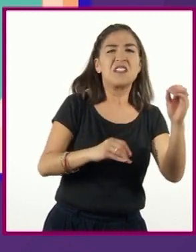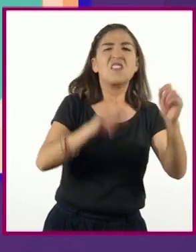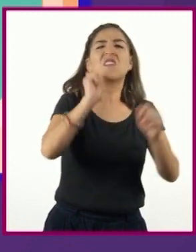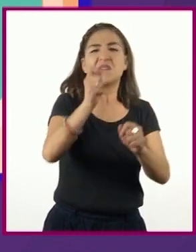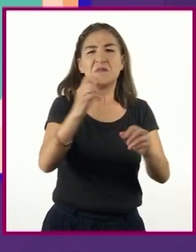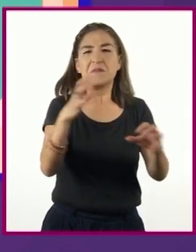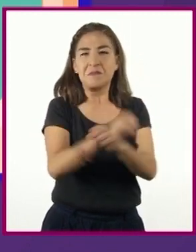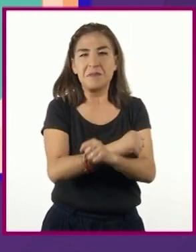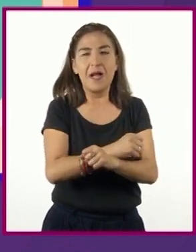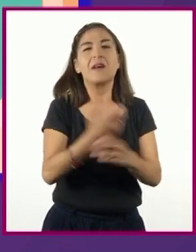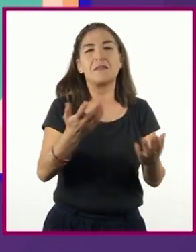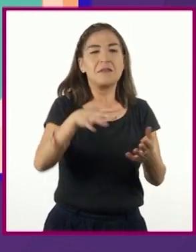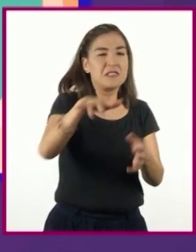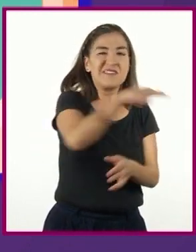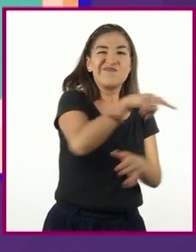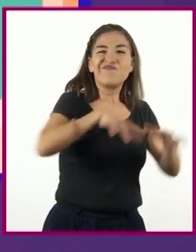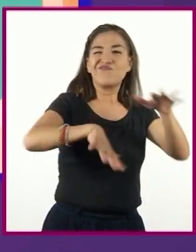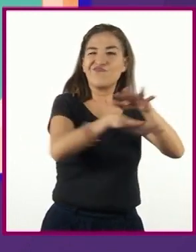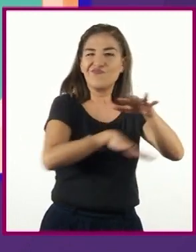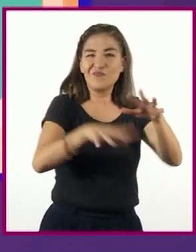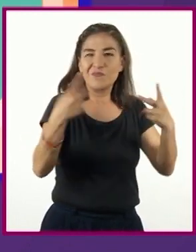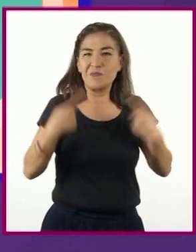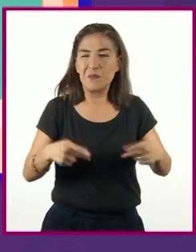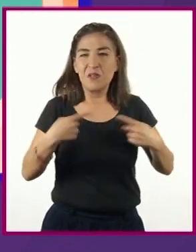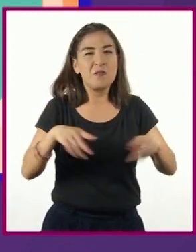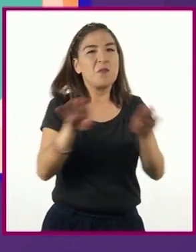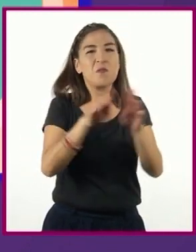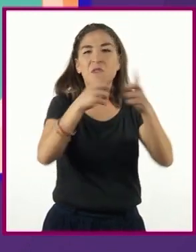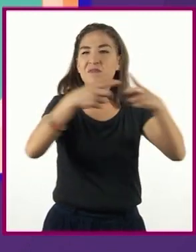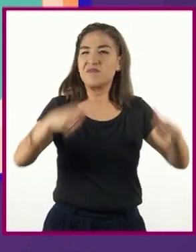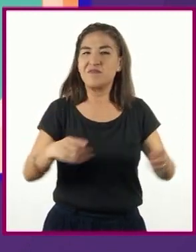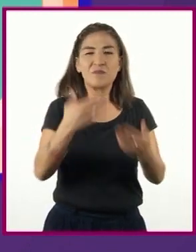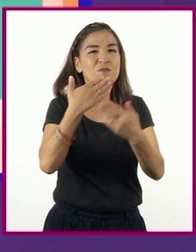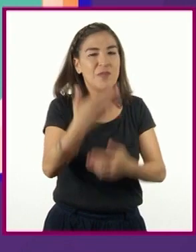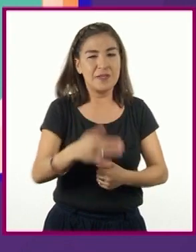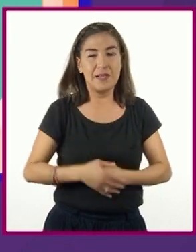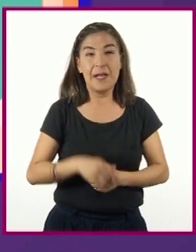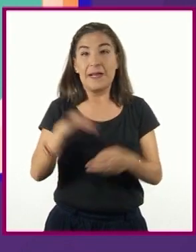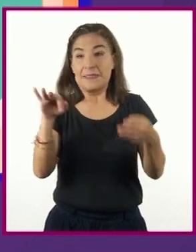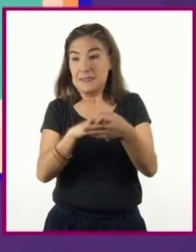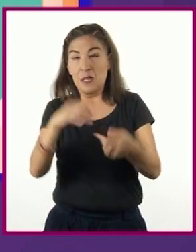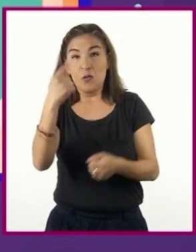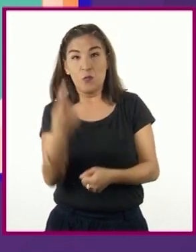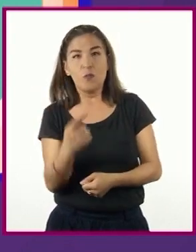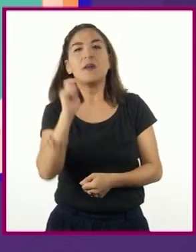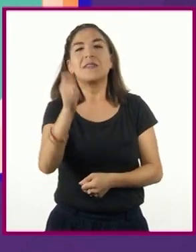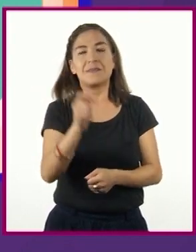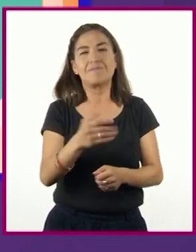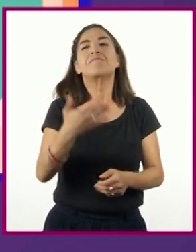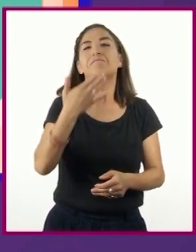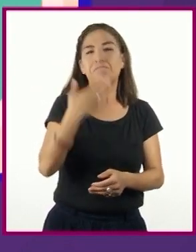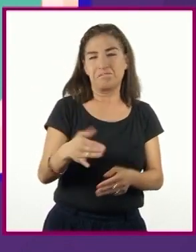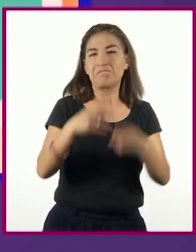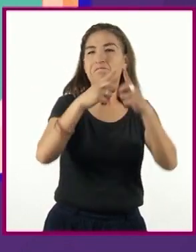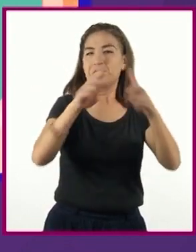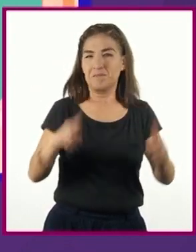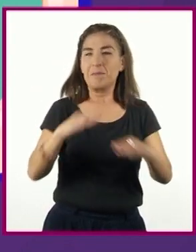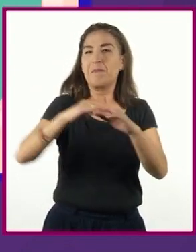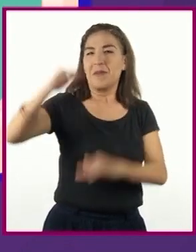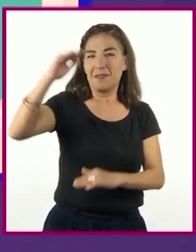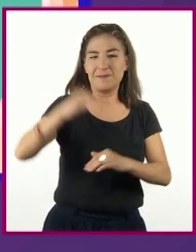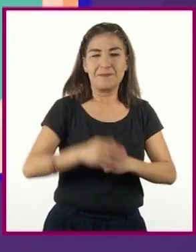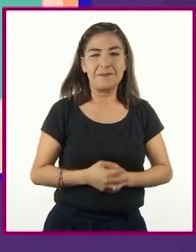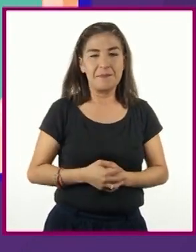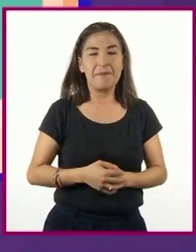que su población tiene un bajo desarrollo humano. Si se acerca a 1, el desarrollo humano es mayor. Si